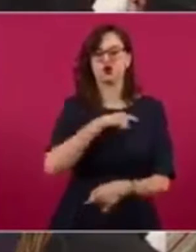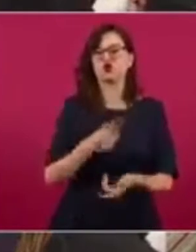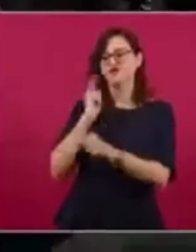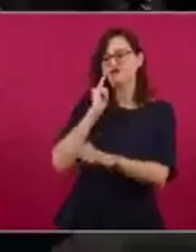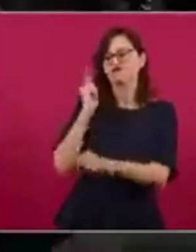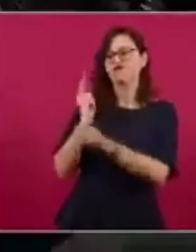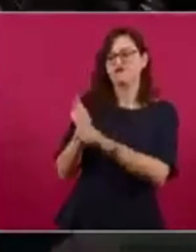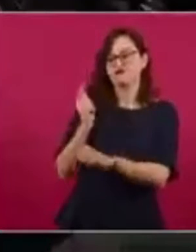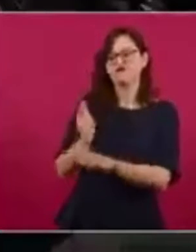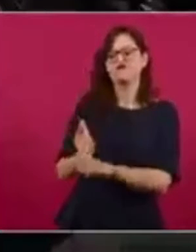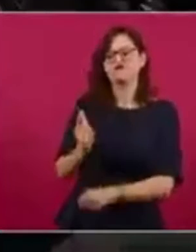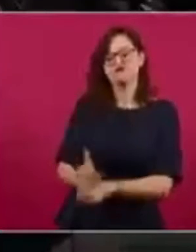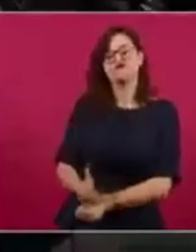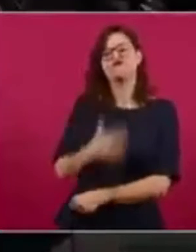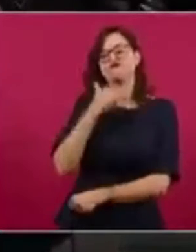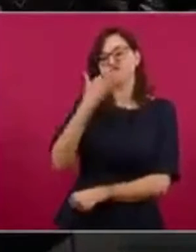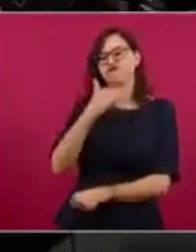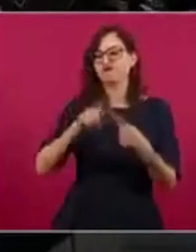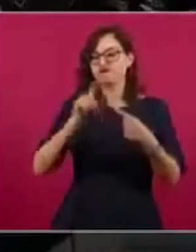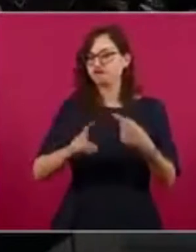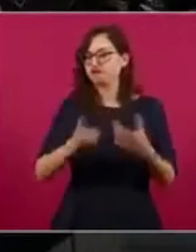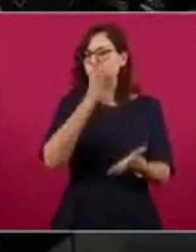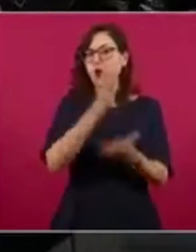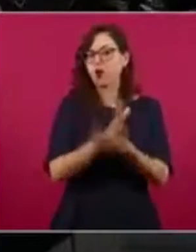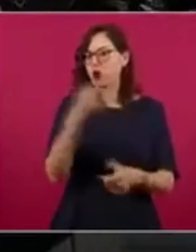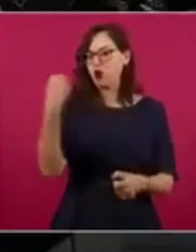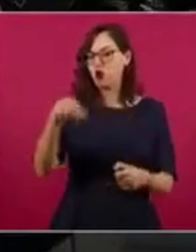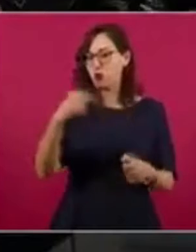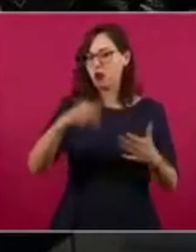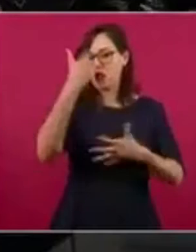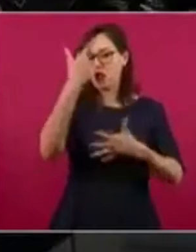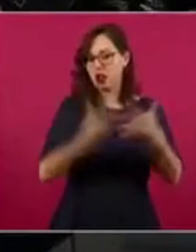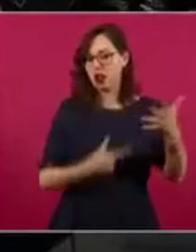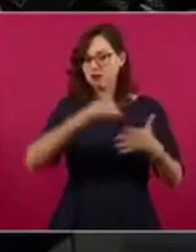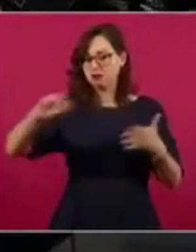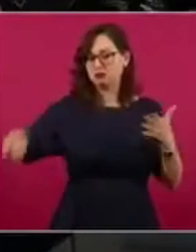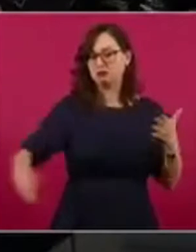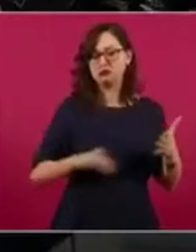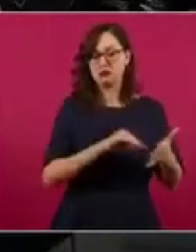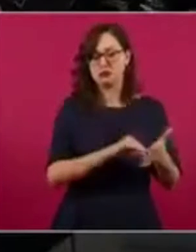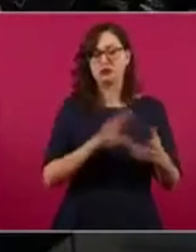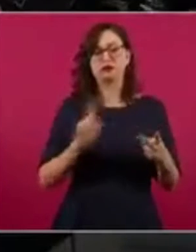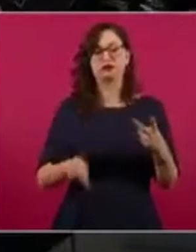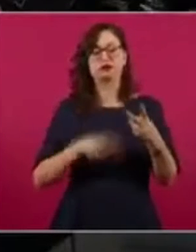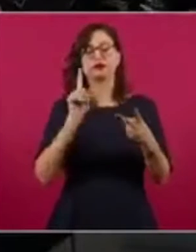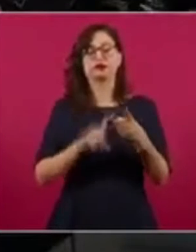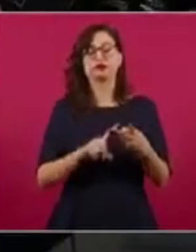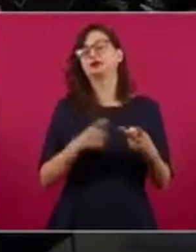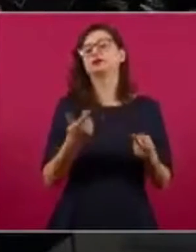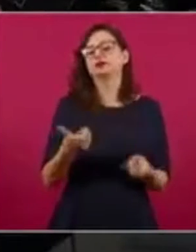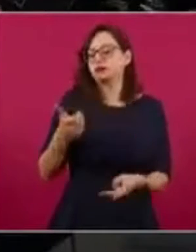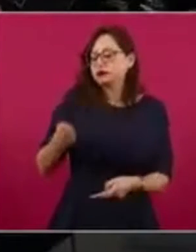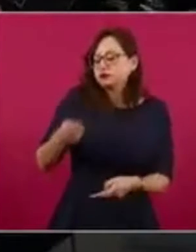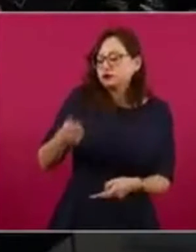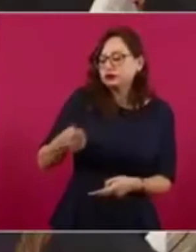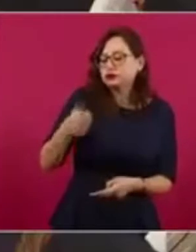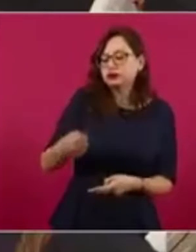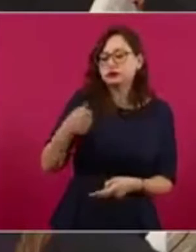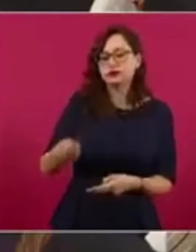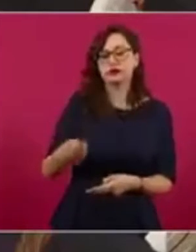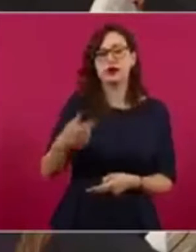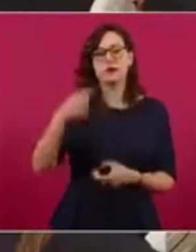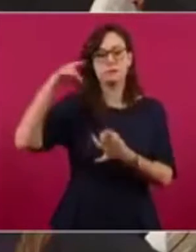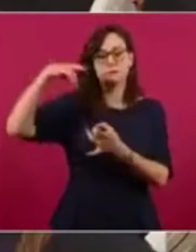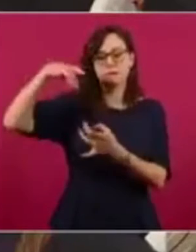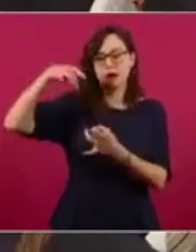la corrupción. Una es la que le acabo de mencionar. La otra es cuando dan el famoso botón de pánico. Ese botón de pánico que da